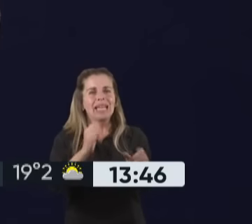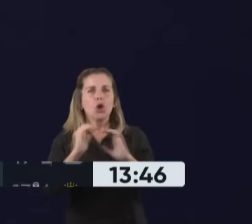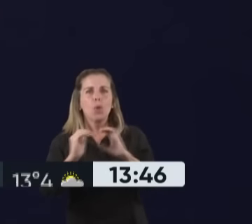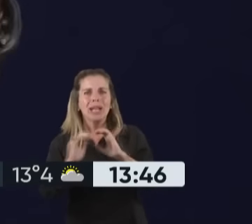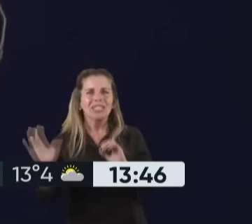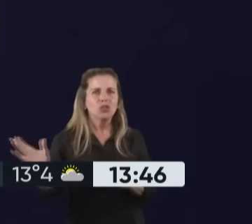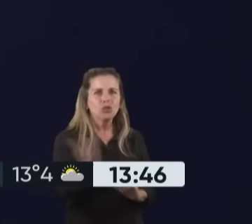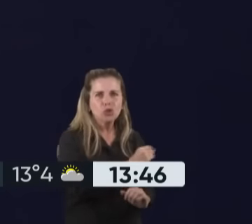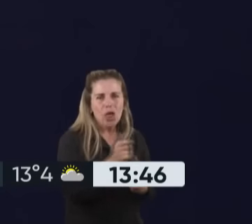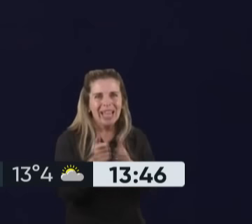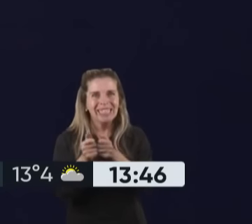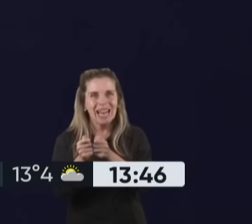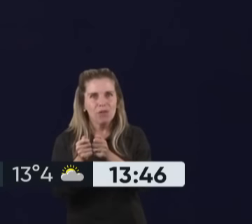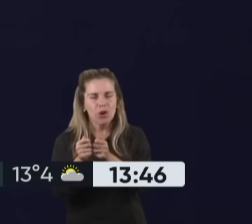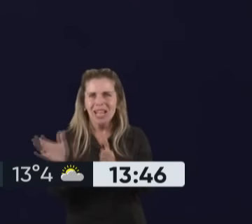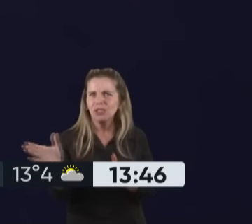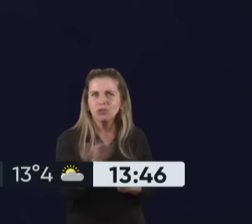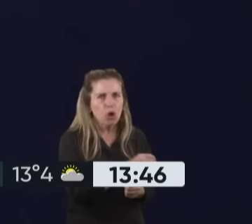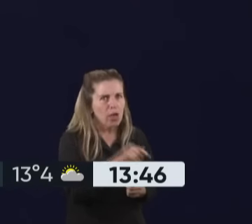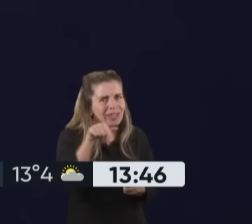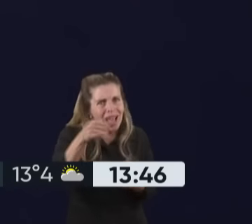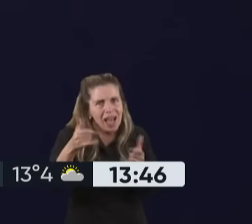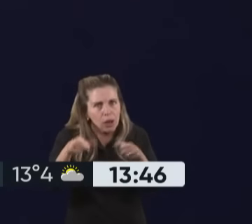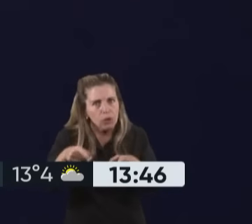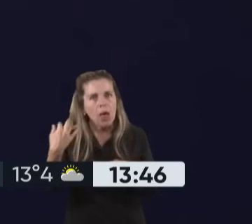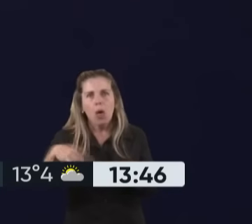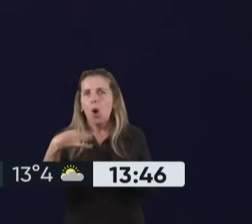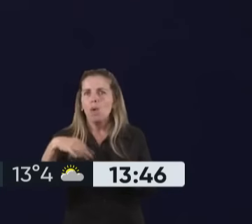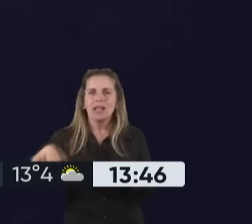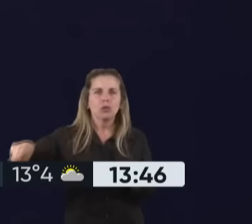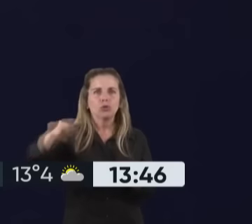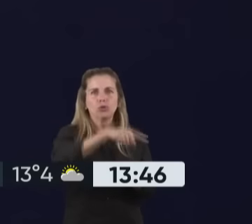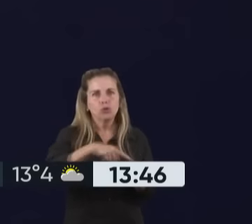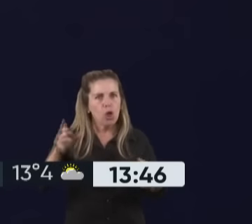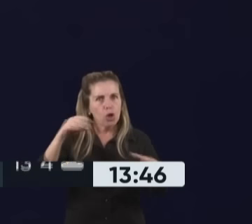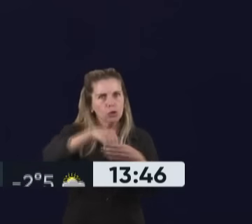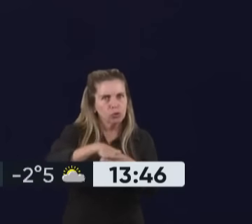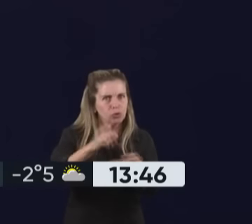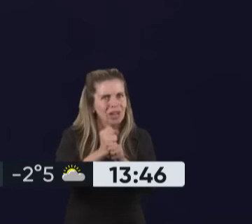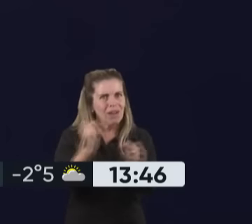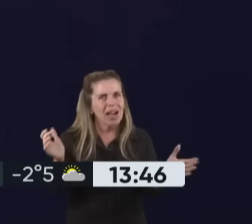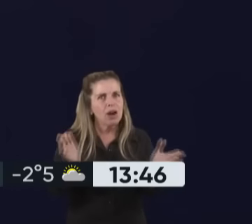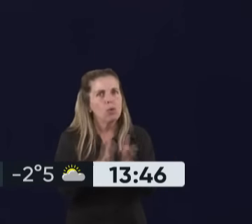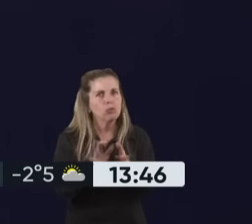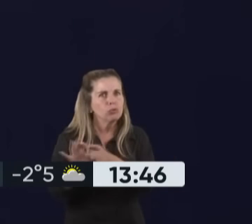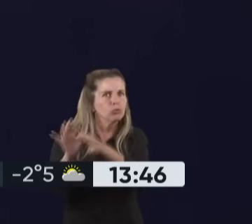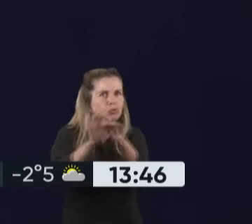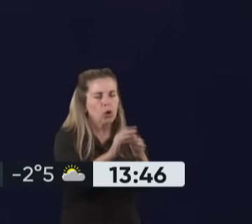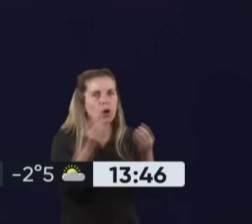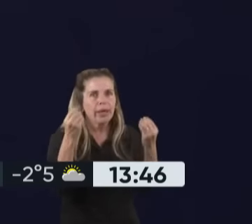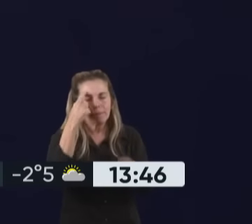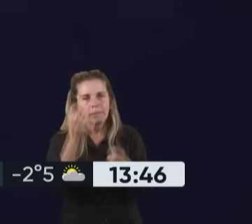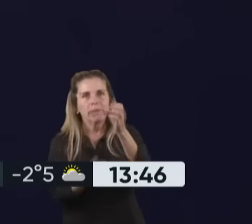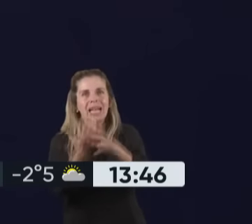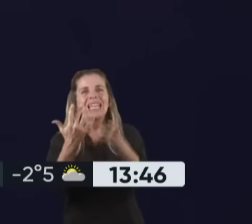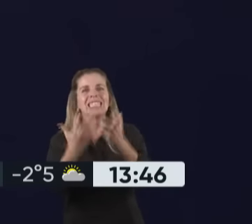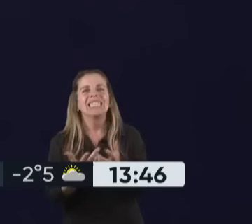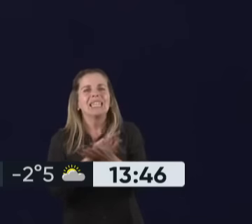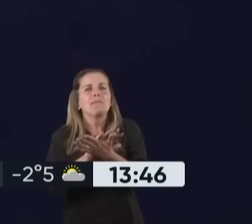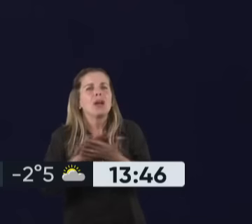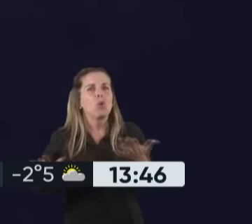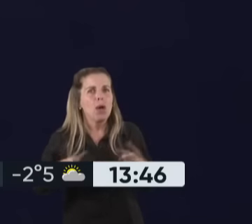que vengan, si vienen otras, van a tener esta obligación. La finalidad es tener un elemento tecnológico que ya